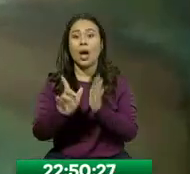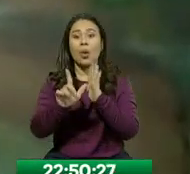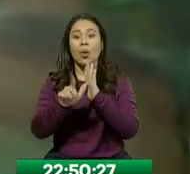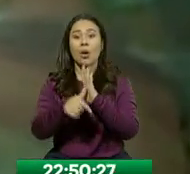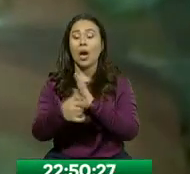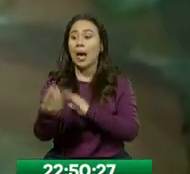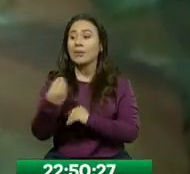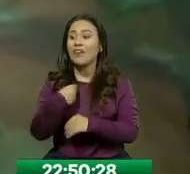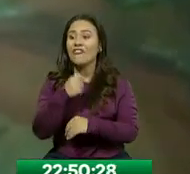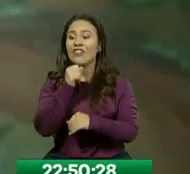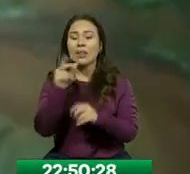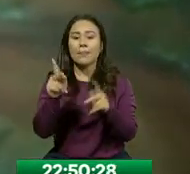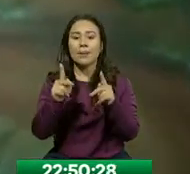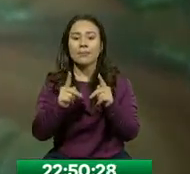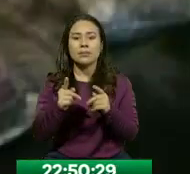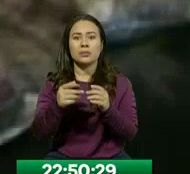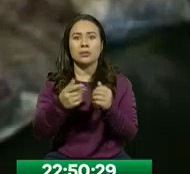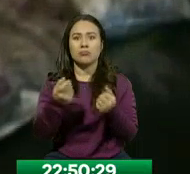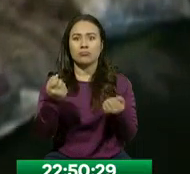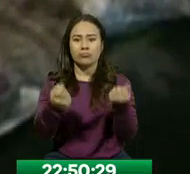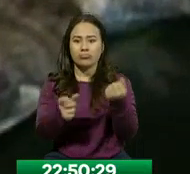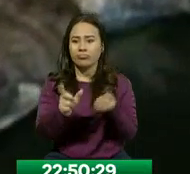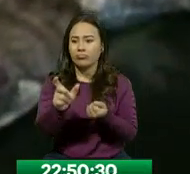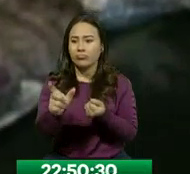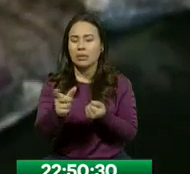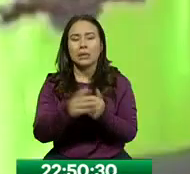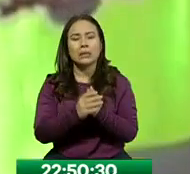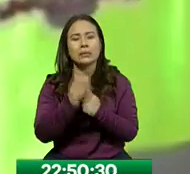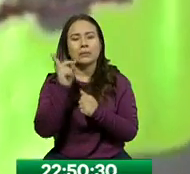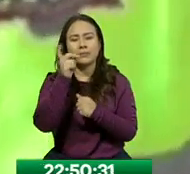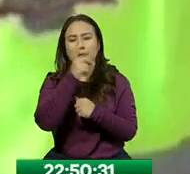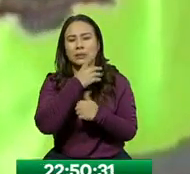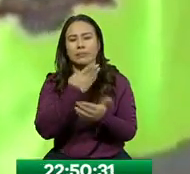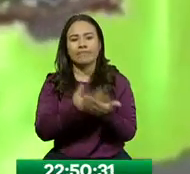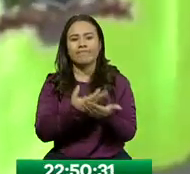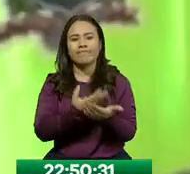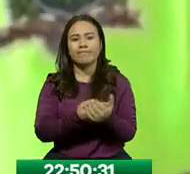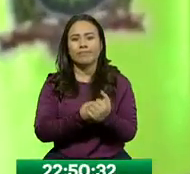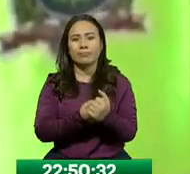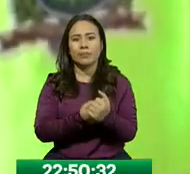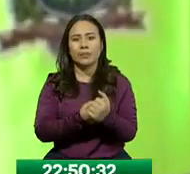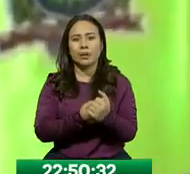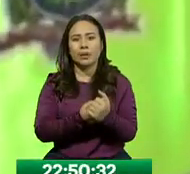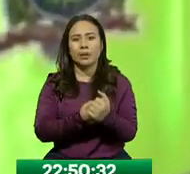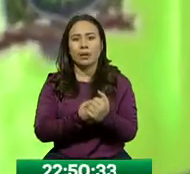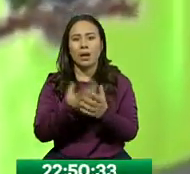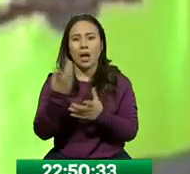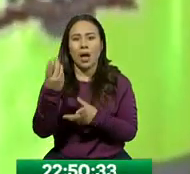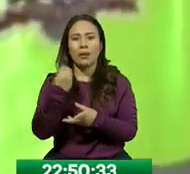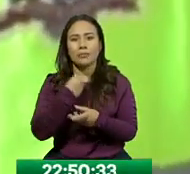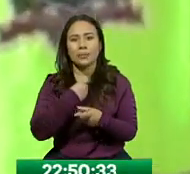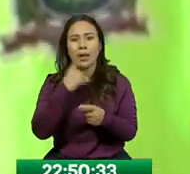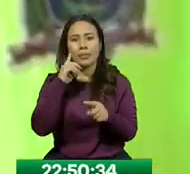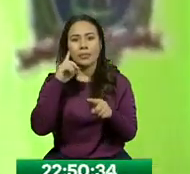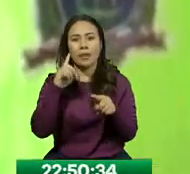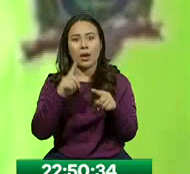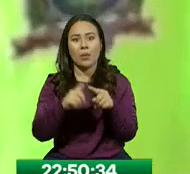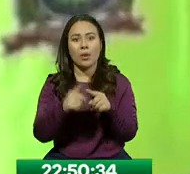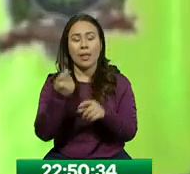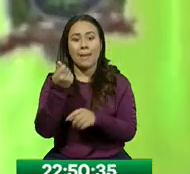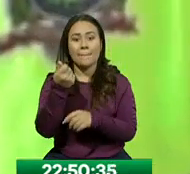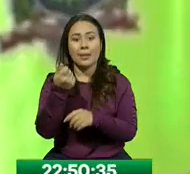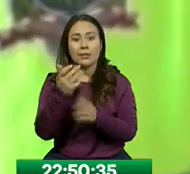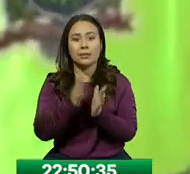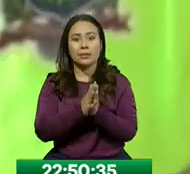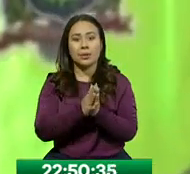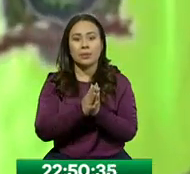ningún permiso ni guía de remisión, es decir, una carga ilegal. De acuerdo a la información de Arcón, el precio o el valor que tendría